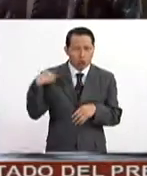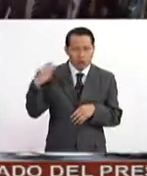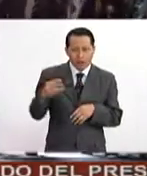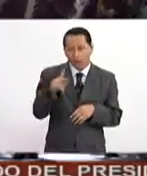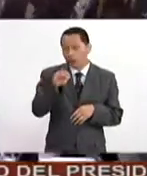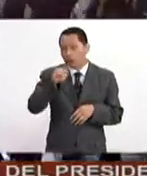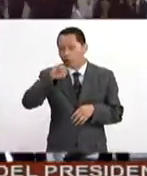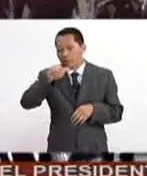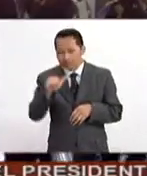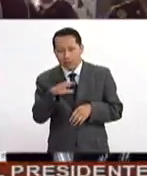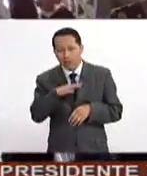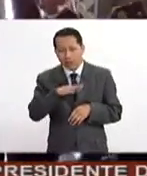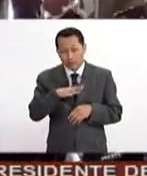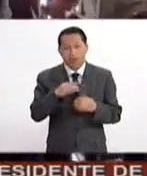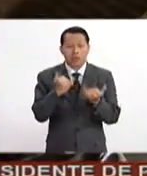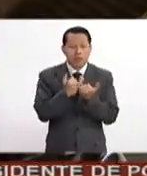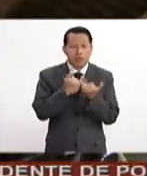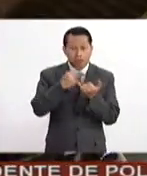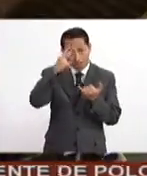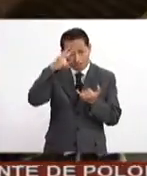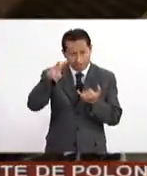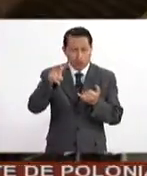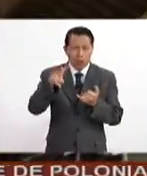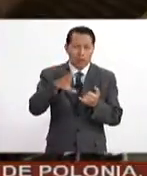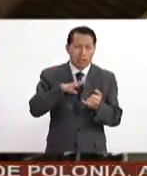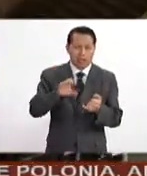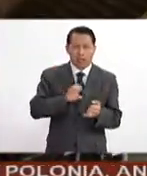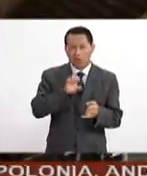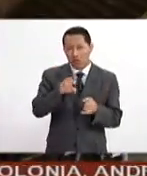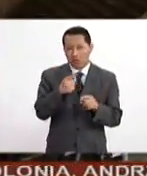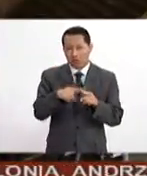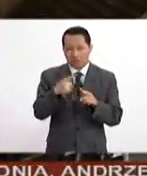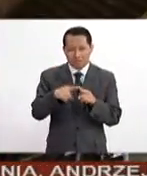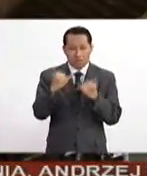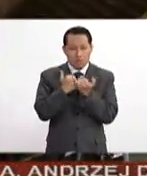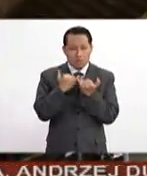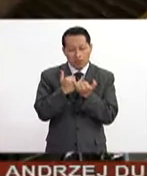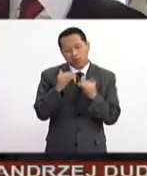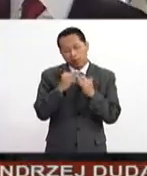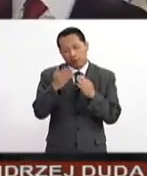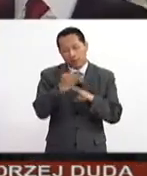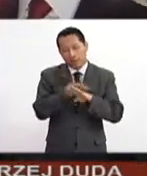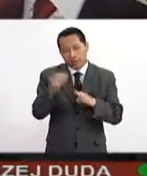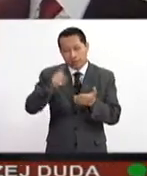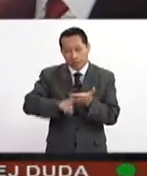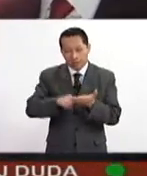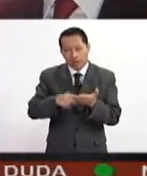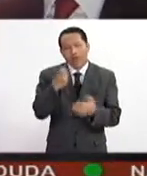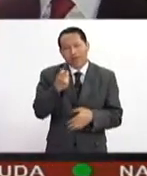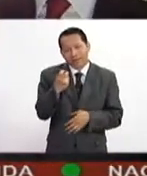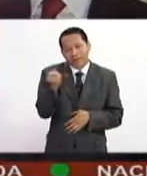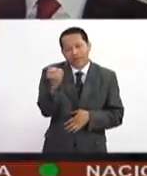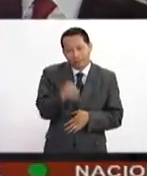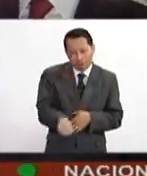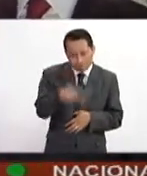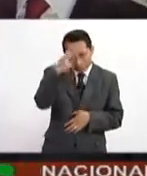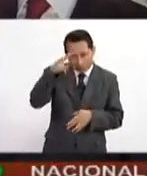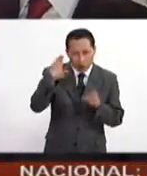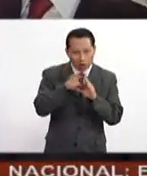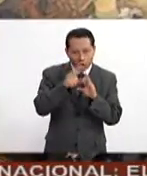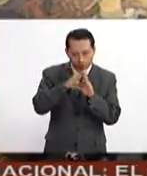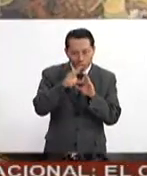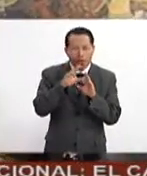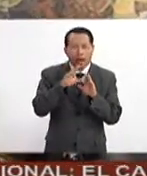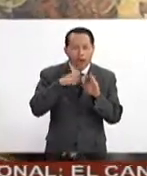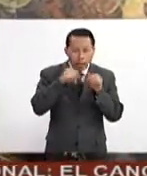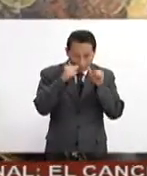la mexicanofobia que se practica desde la Casa Blanca, y entonces también nos obligan a México a girar nuestra mirada